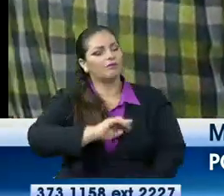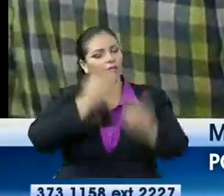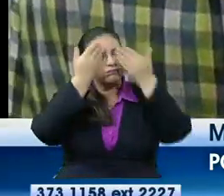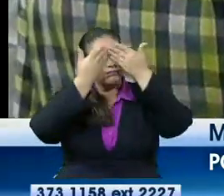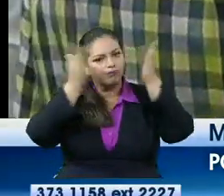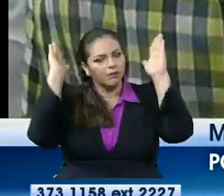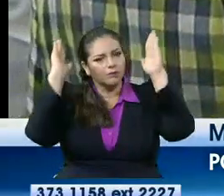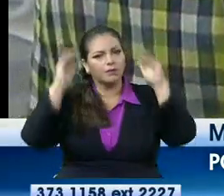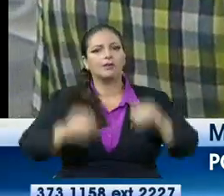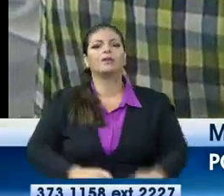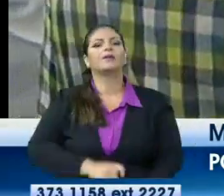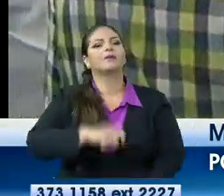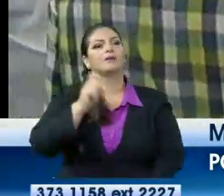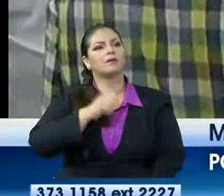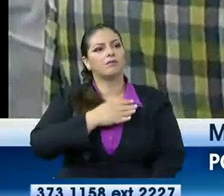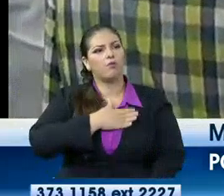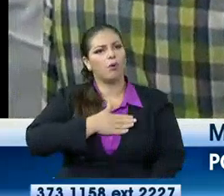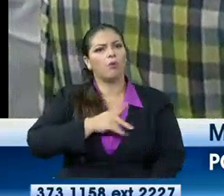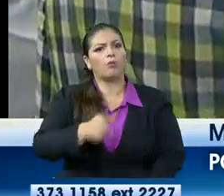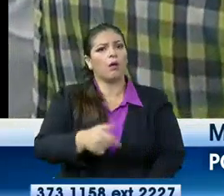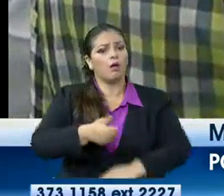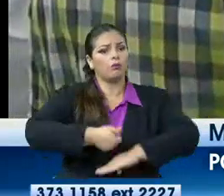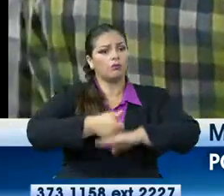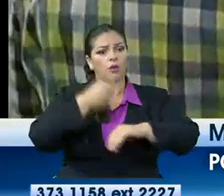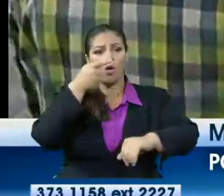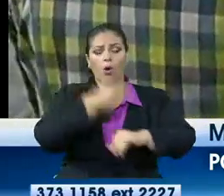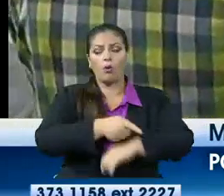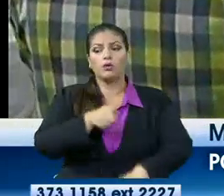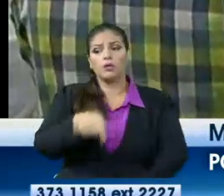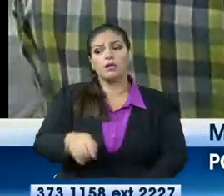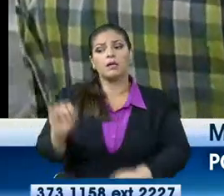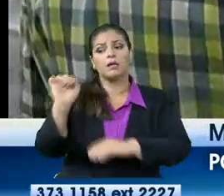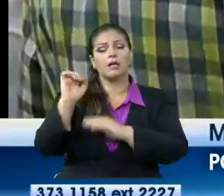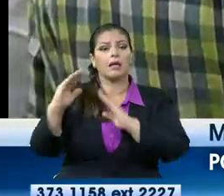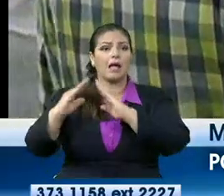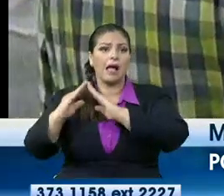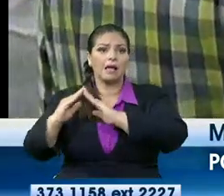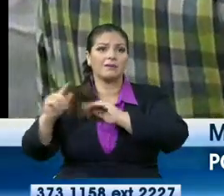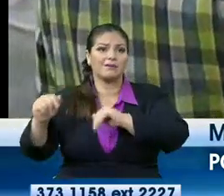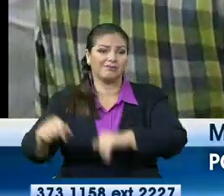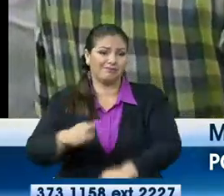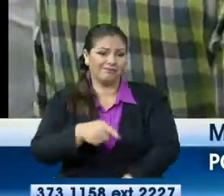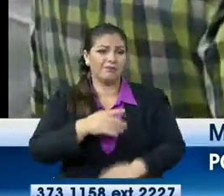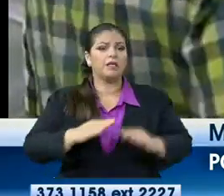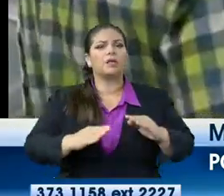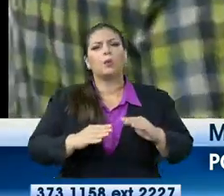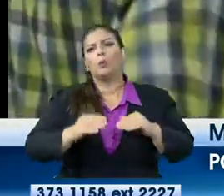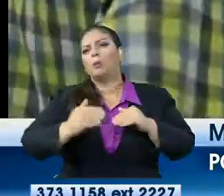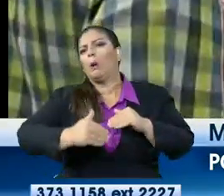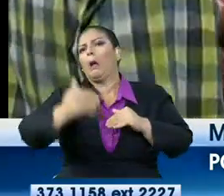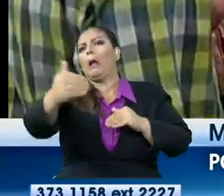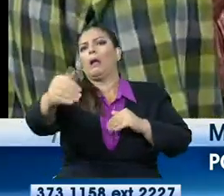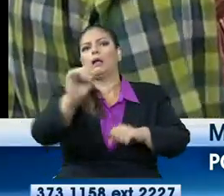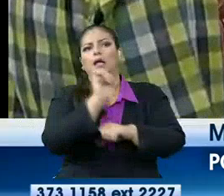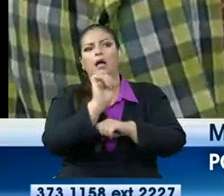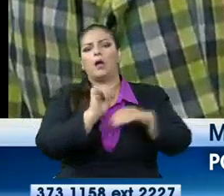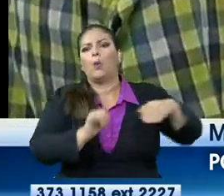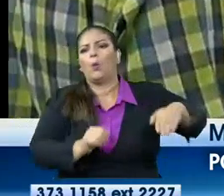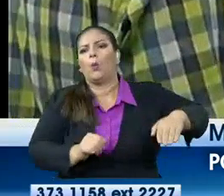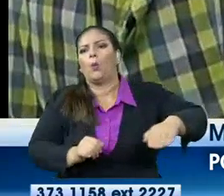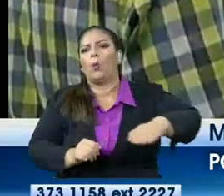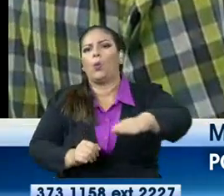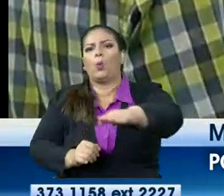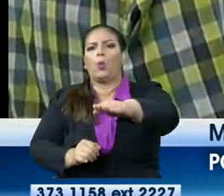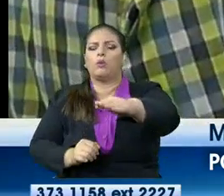Si tenemos que avanzar 4 cuadras, tenemos que hacerlo. O sea, también veamos el ambiente general, no veamos solamente los intereses personales. Por eso estamos con